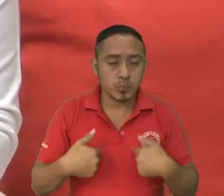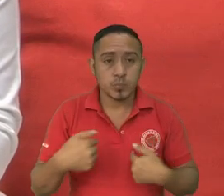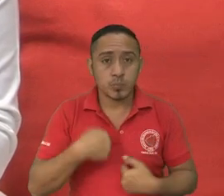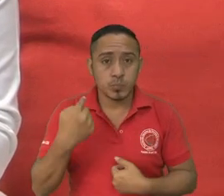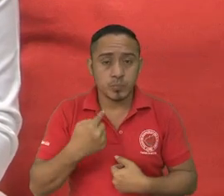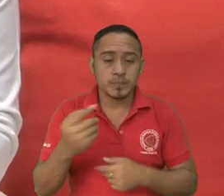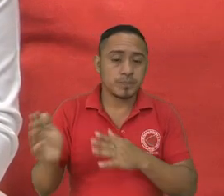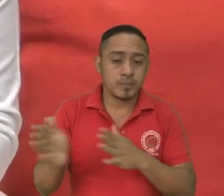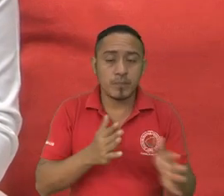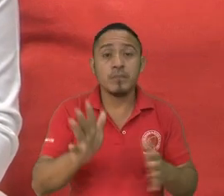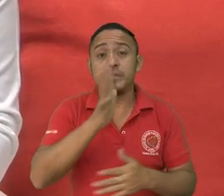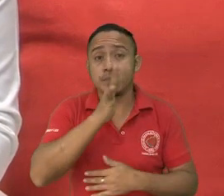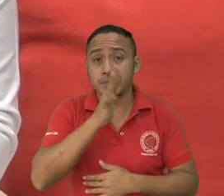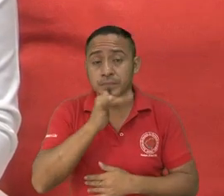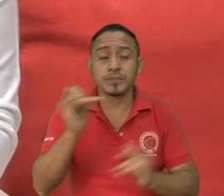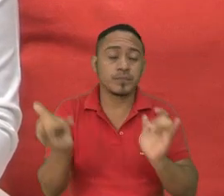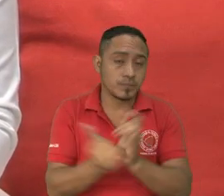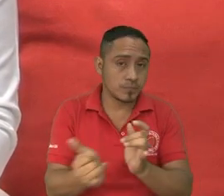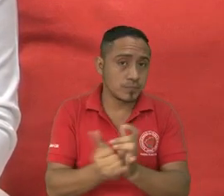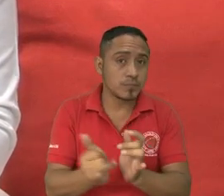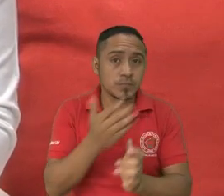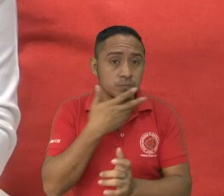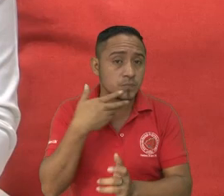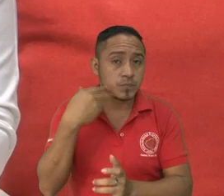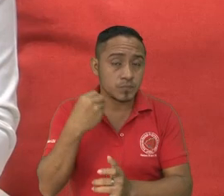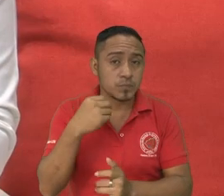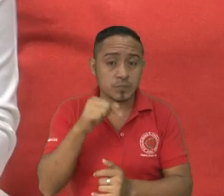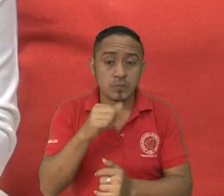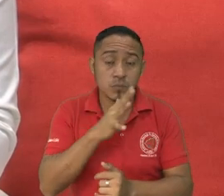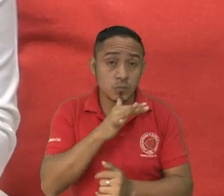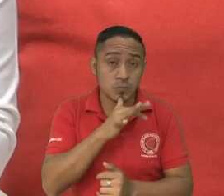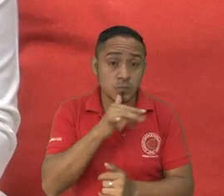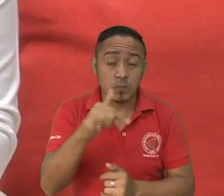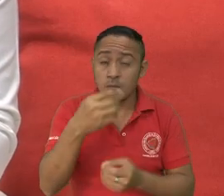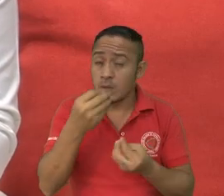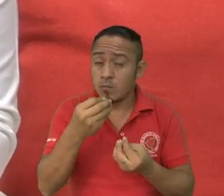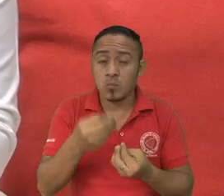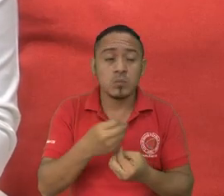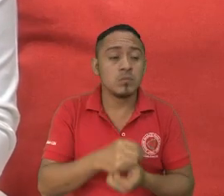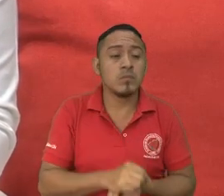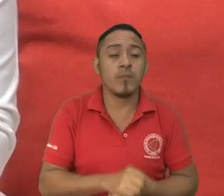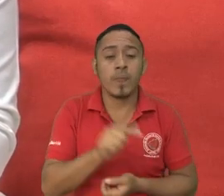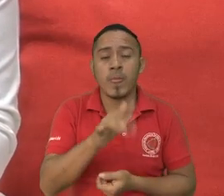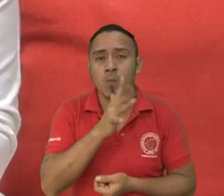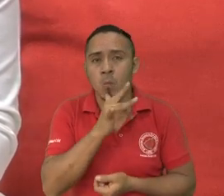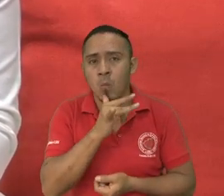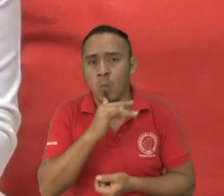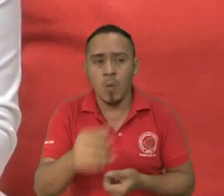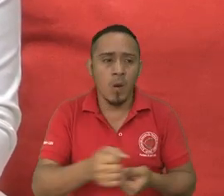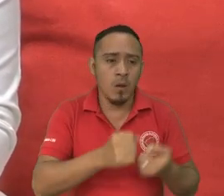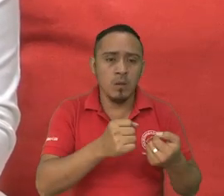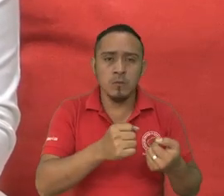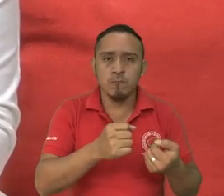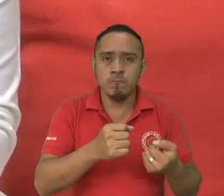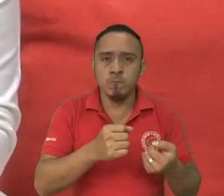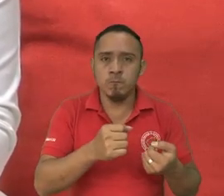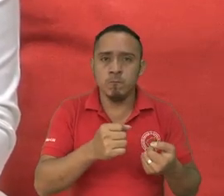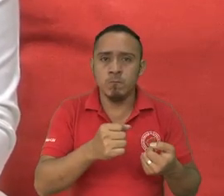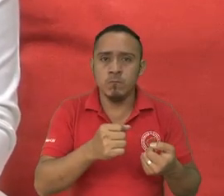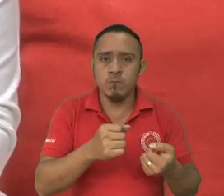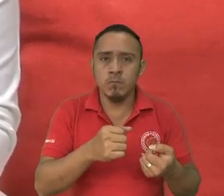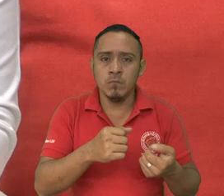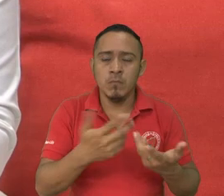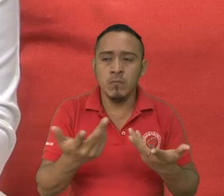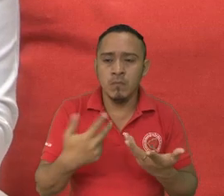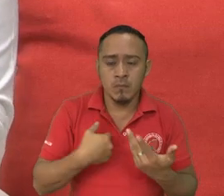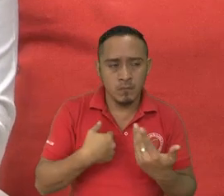En la adolescencia también. En la adolescencia hay muchas jóvenes y jóvenes que ellos,